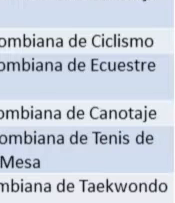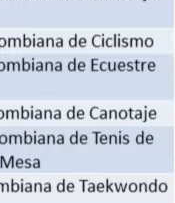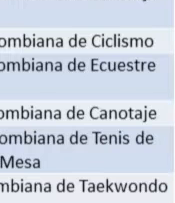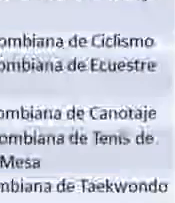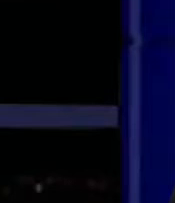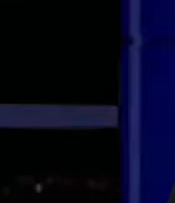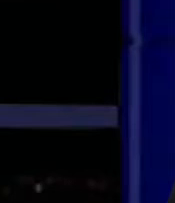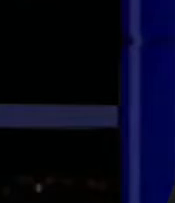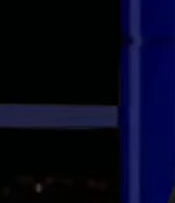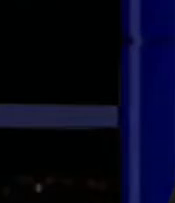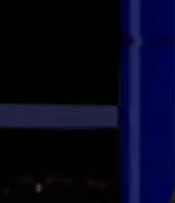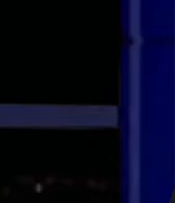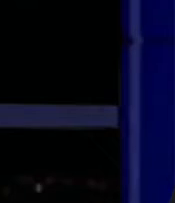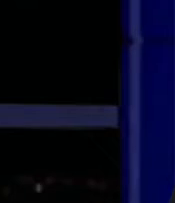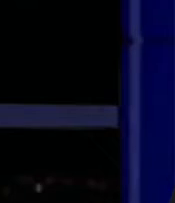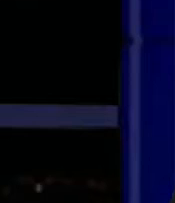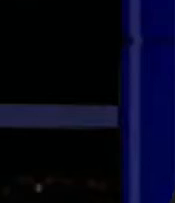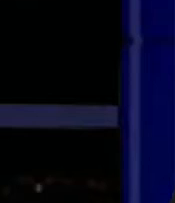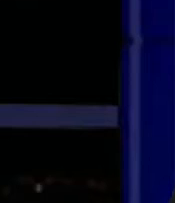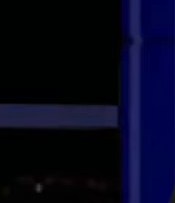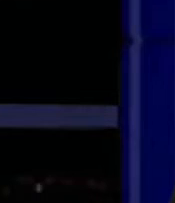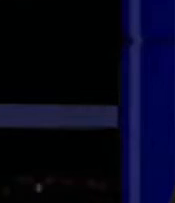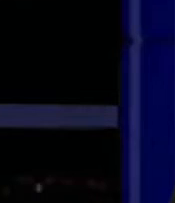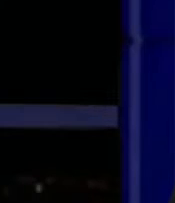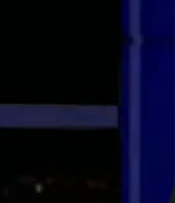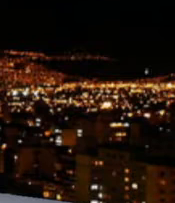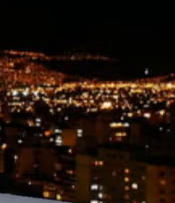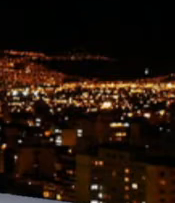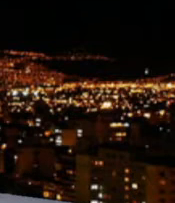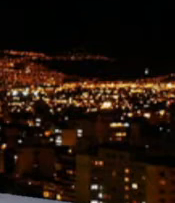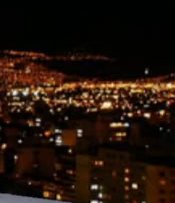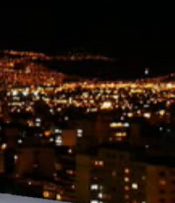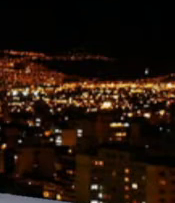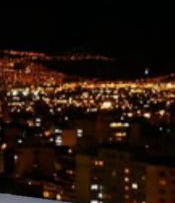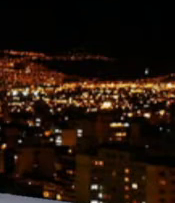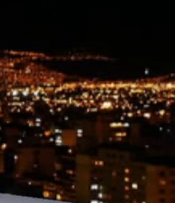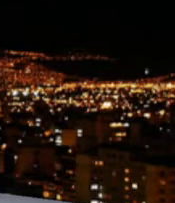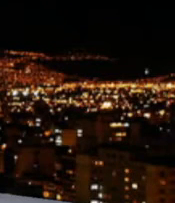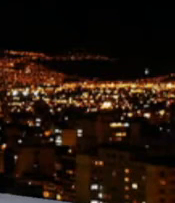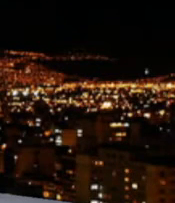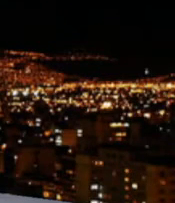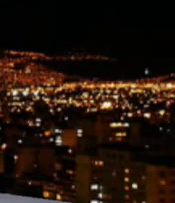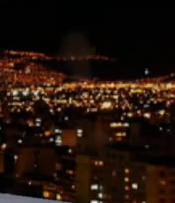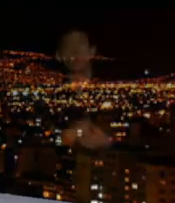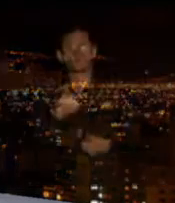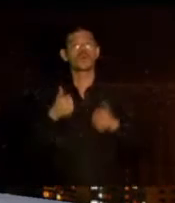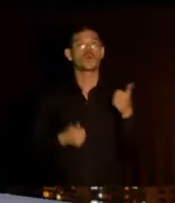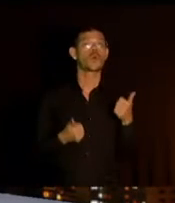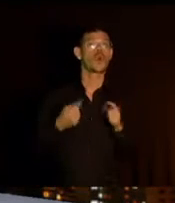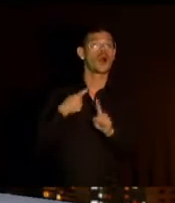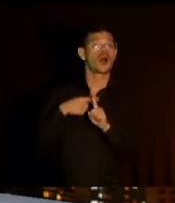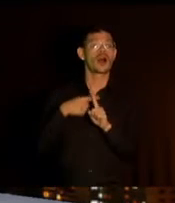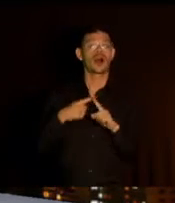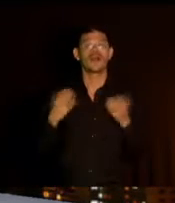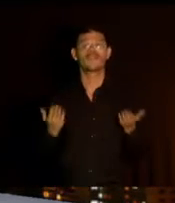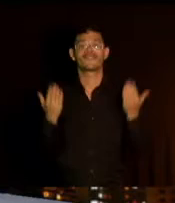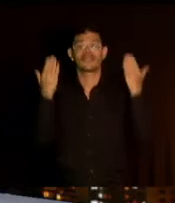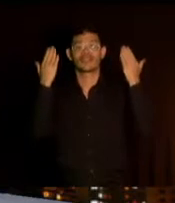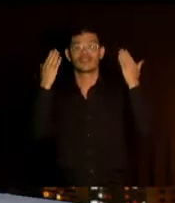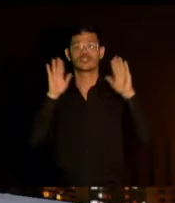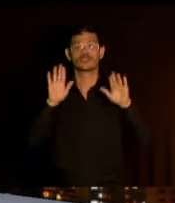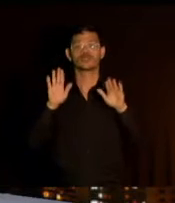que me asalta allí. Presupuestalmente, ¿qué beneficio tendría el deporte paralímpico en este